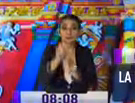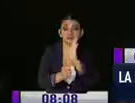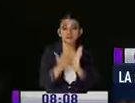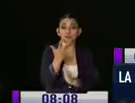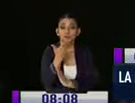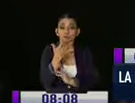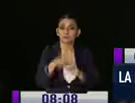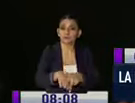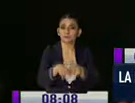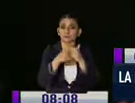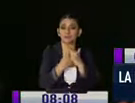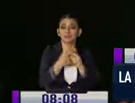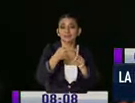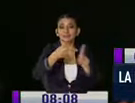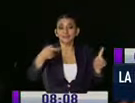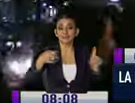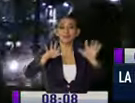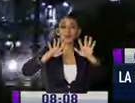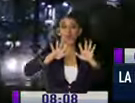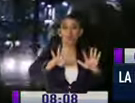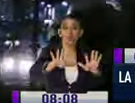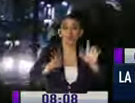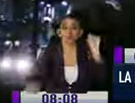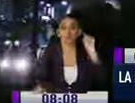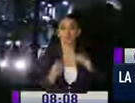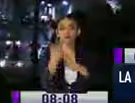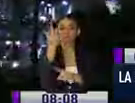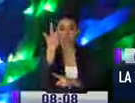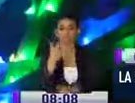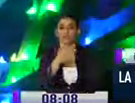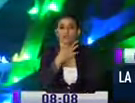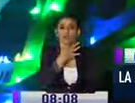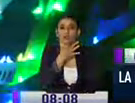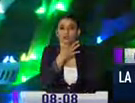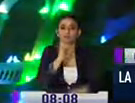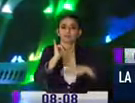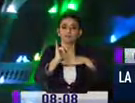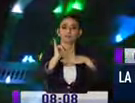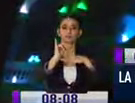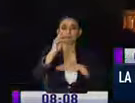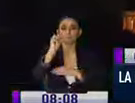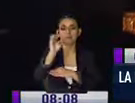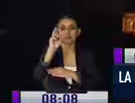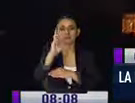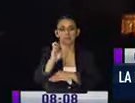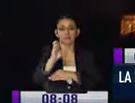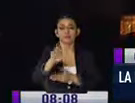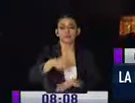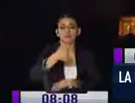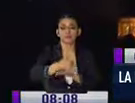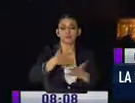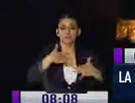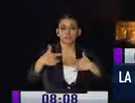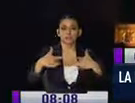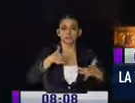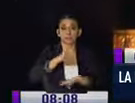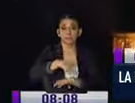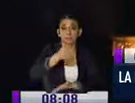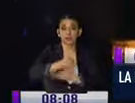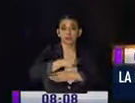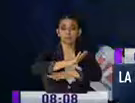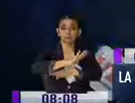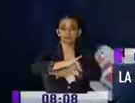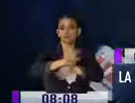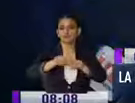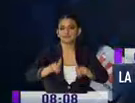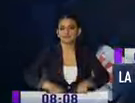Color arrancará desde el 9 hasta el 13 de agosto en la Iglesia de la Merced, la Plaza del Teatro, la Plaza Grande y